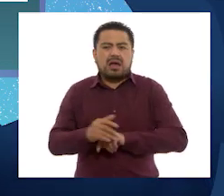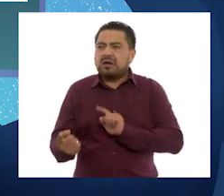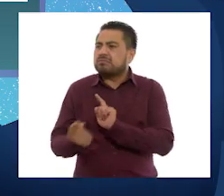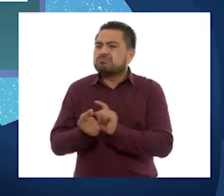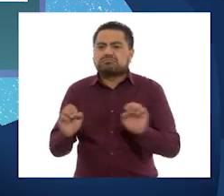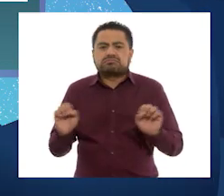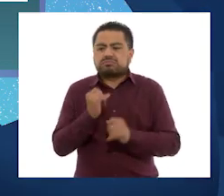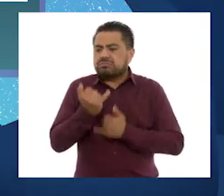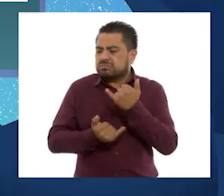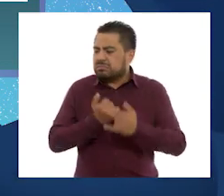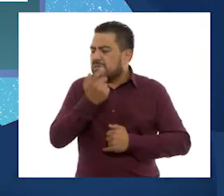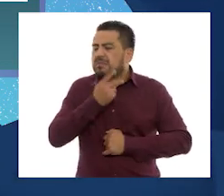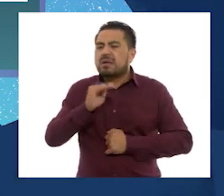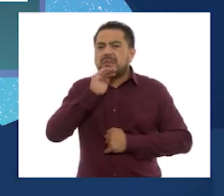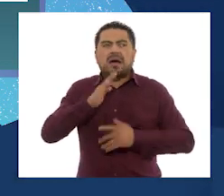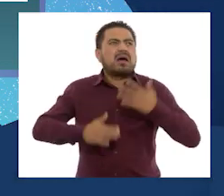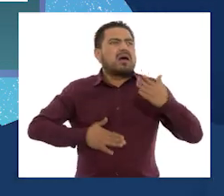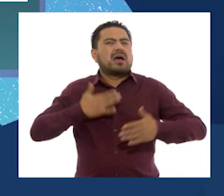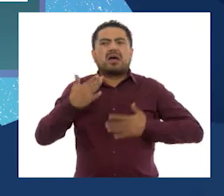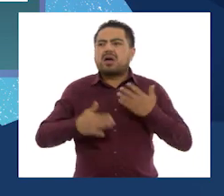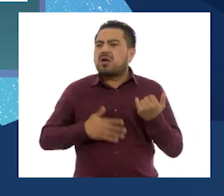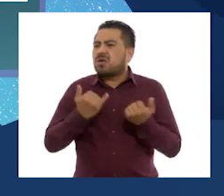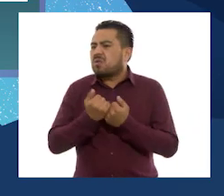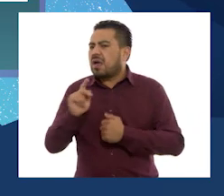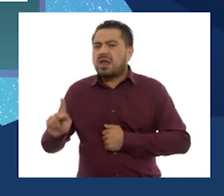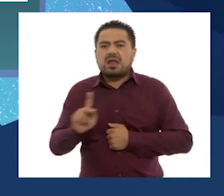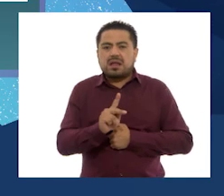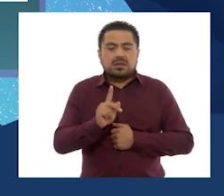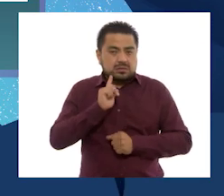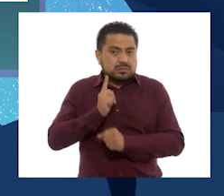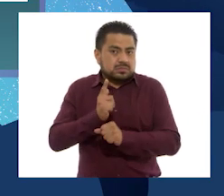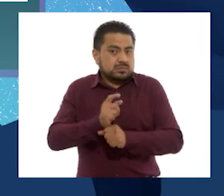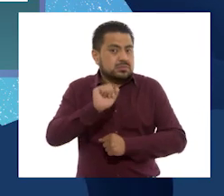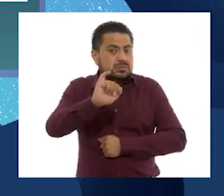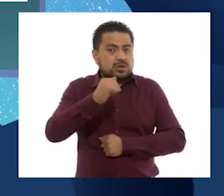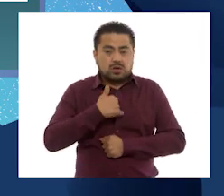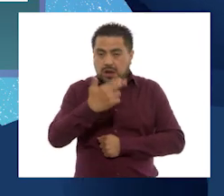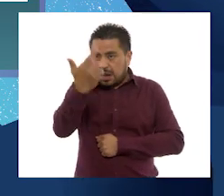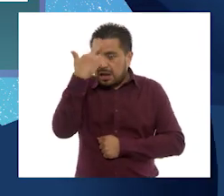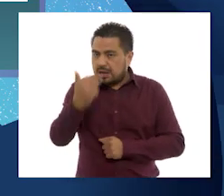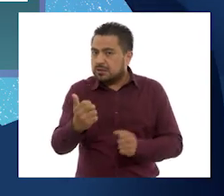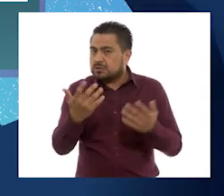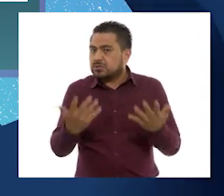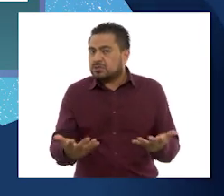jugar y mis papás no son tan divertidos como ellos. ¿Ves? ¿Ves cómo sí tengo razón? ¡Va!